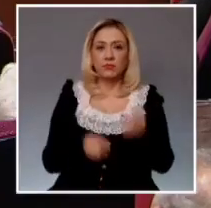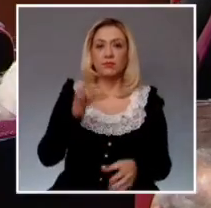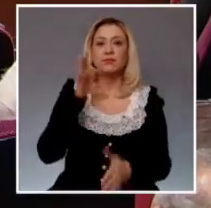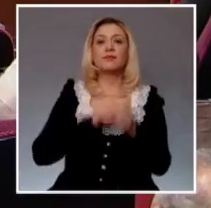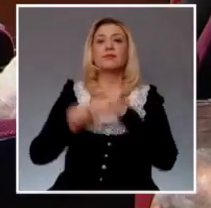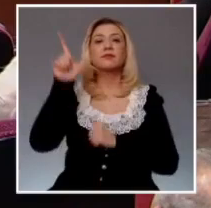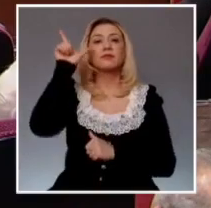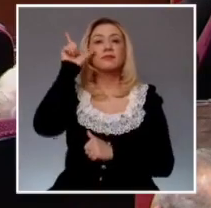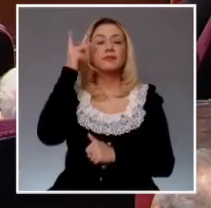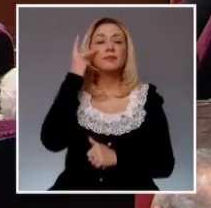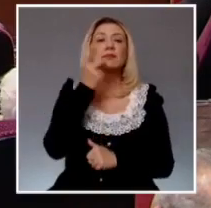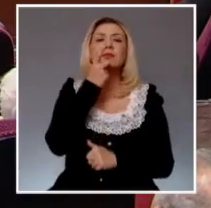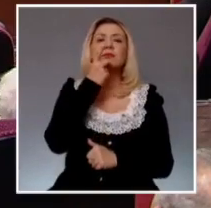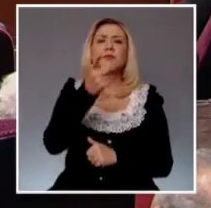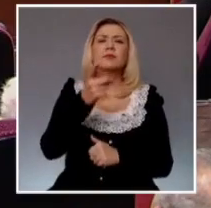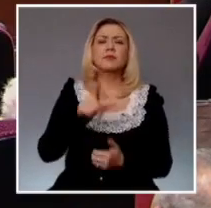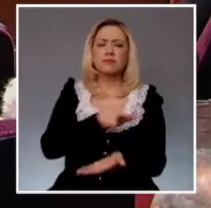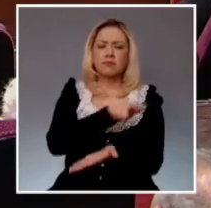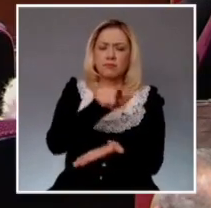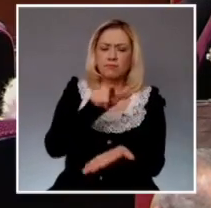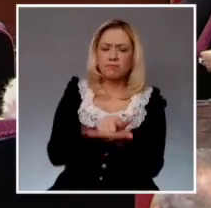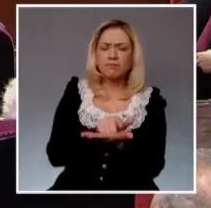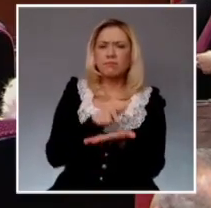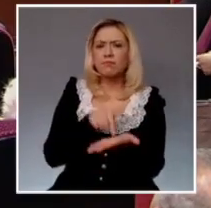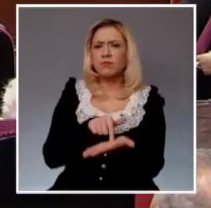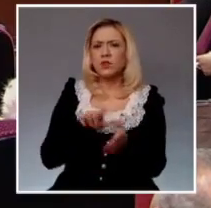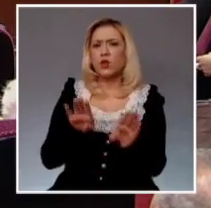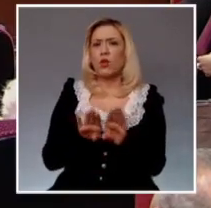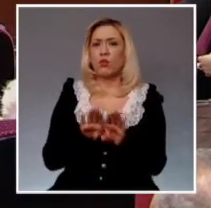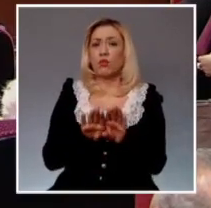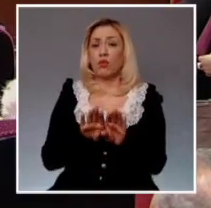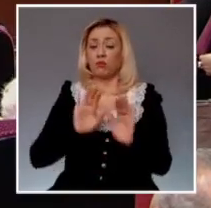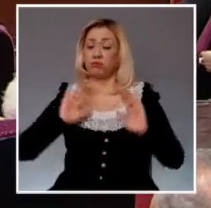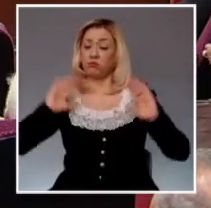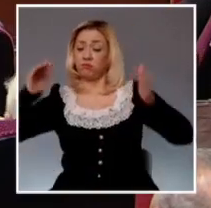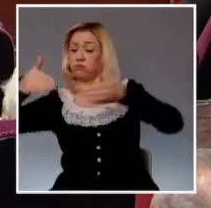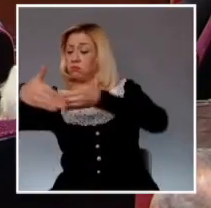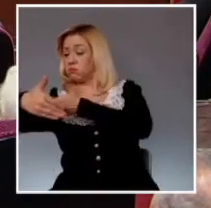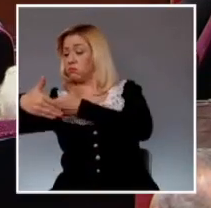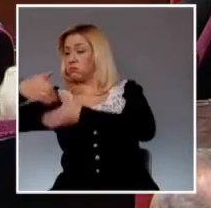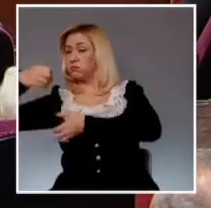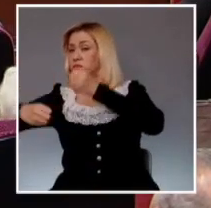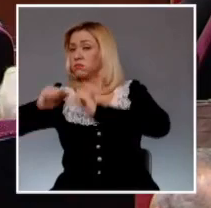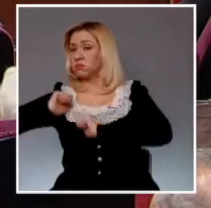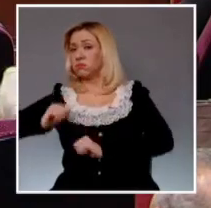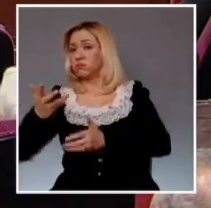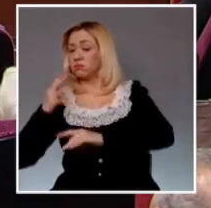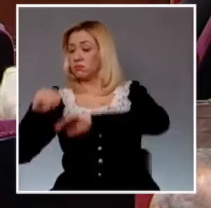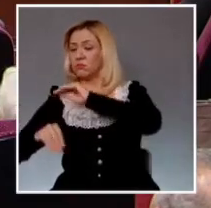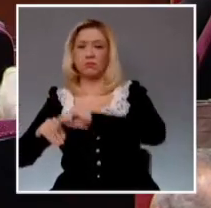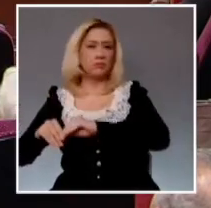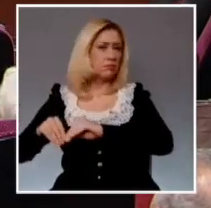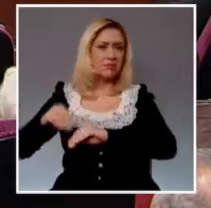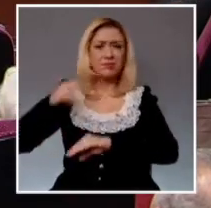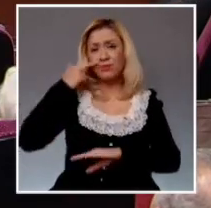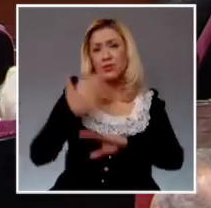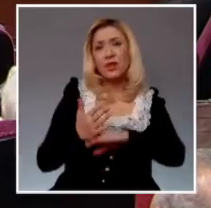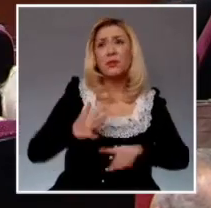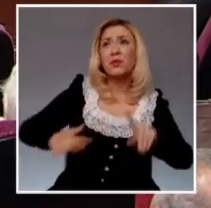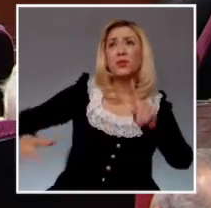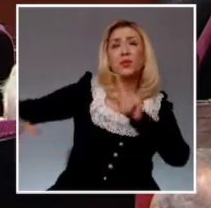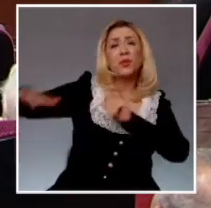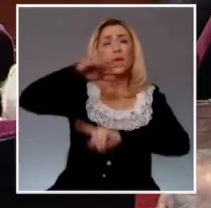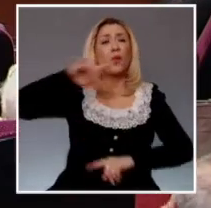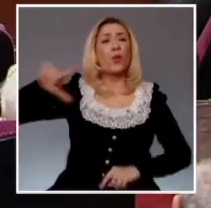que la justicia no es monopolio del Poder Judicial, sino una responsabilidad de Estado. Esto al rendir el informe anual